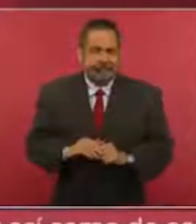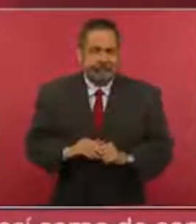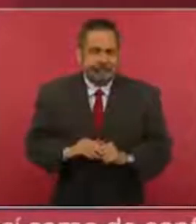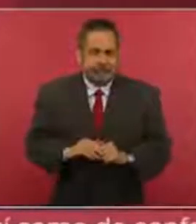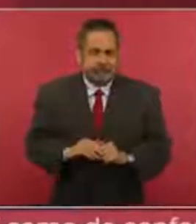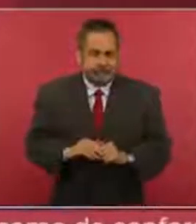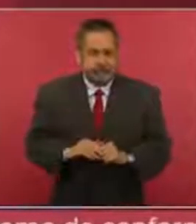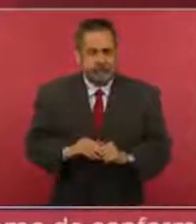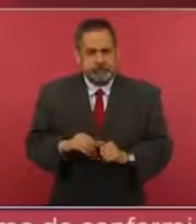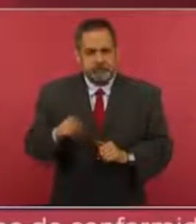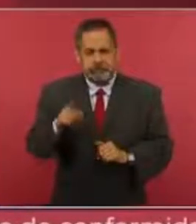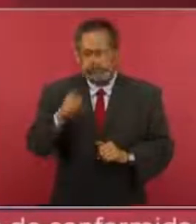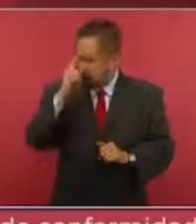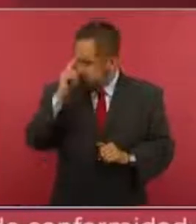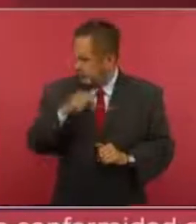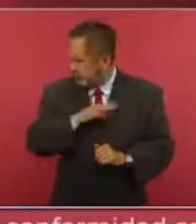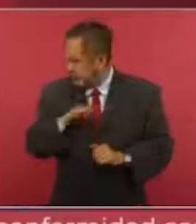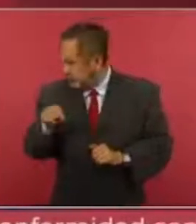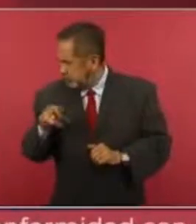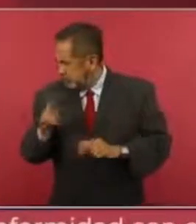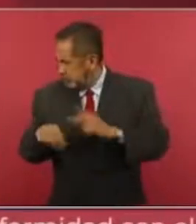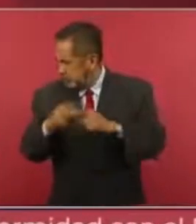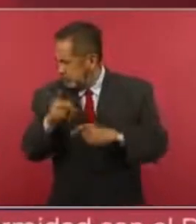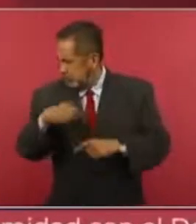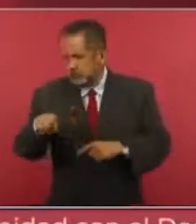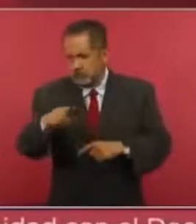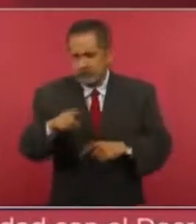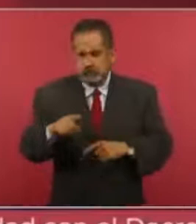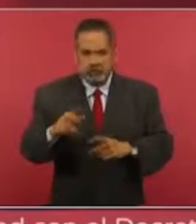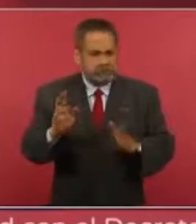ustedes tengo entendido de que van a ir